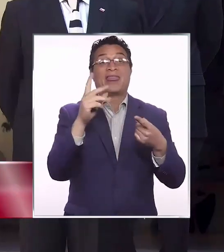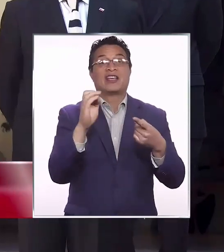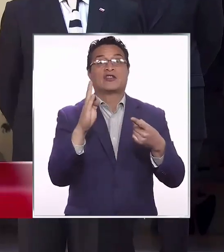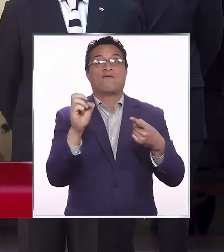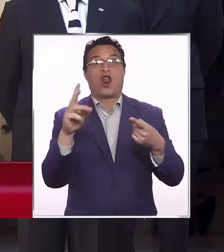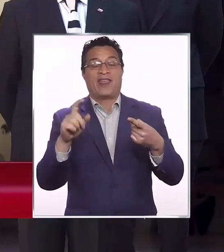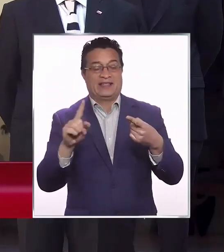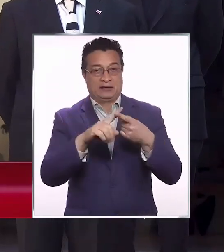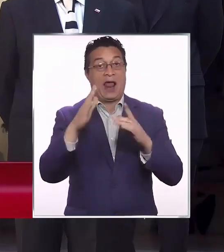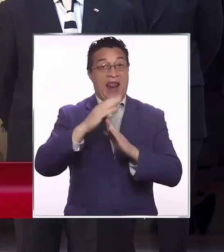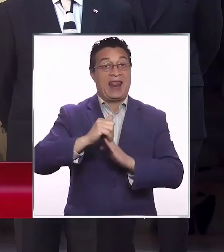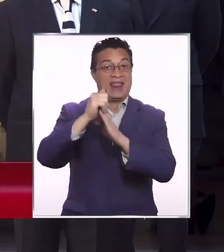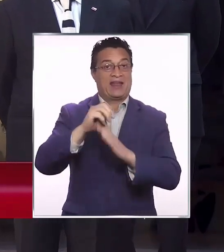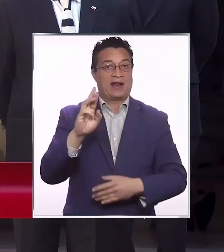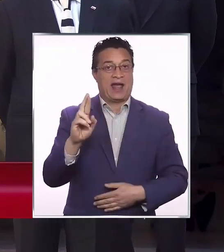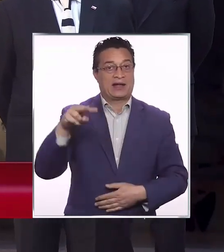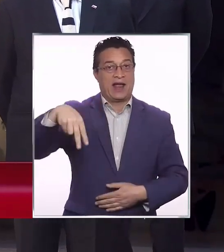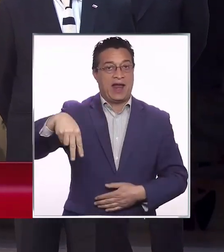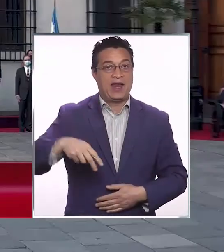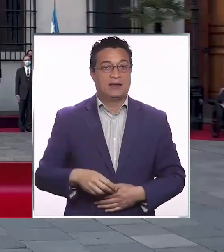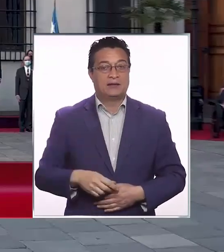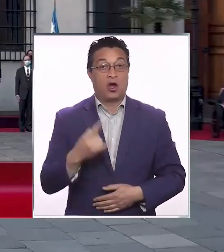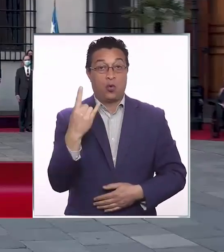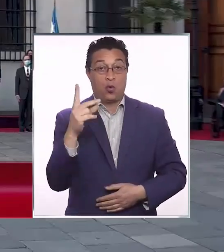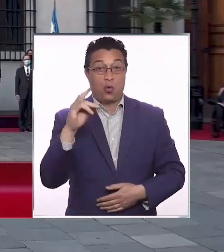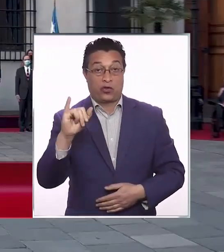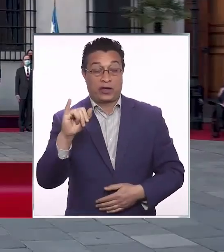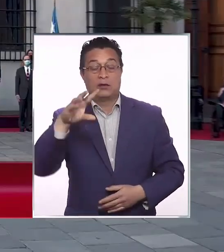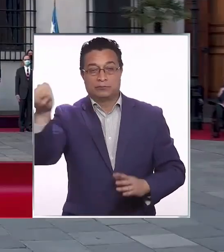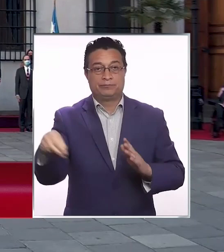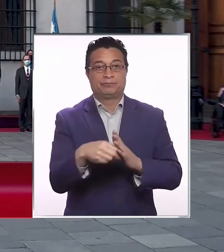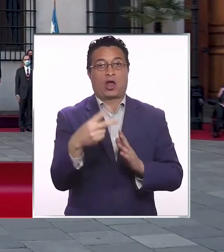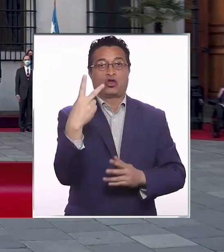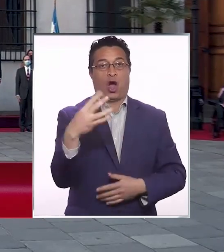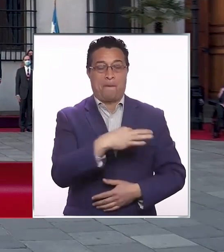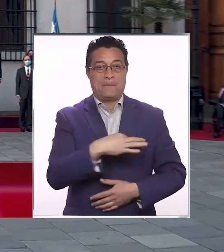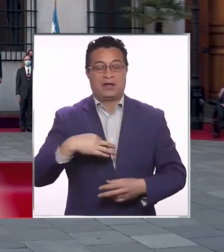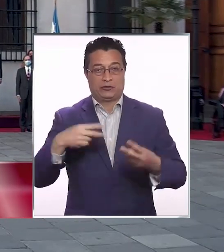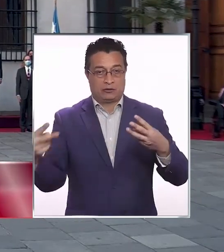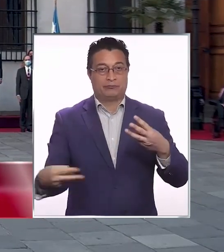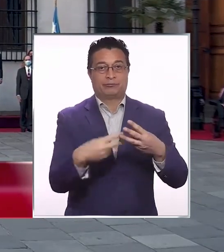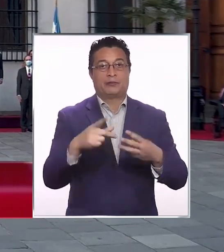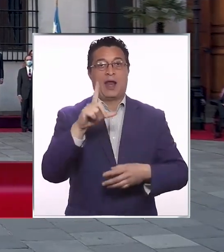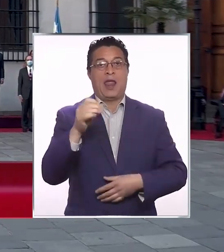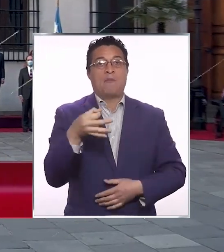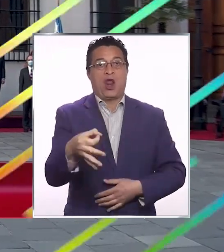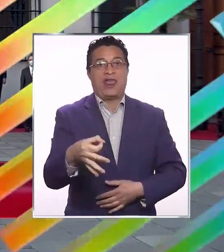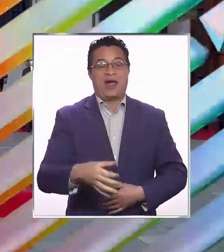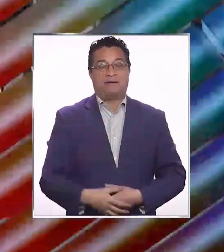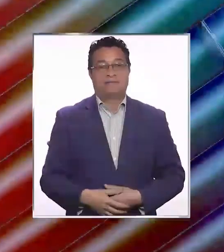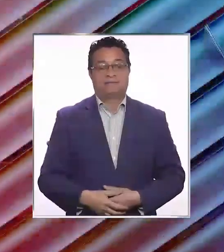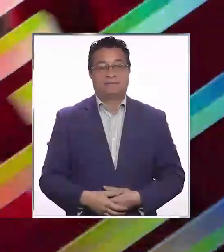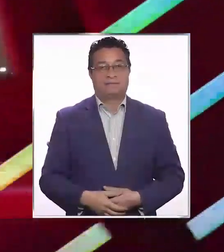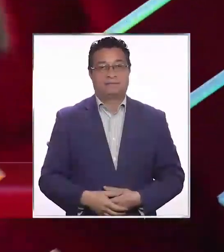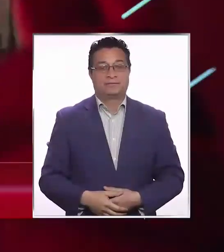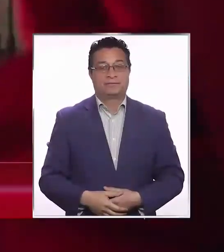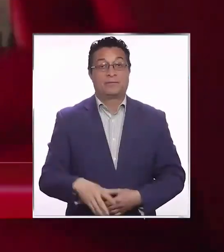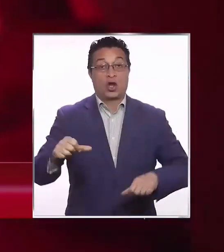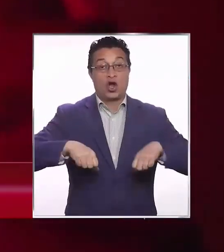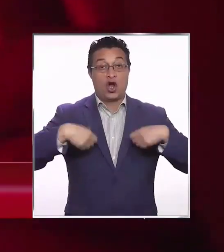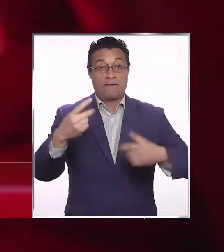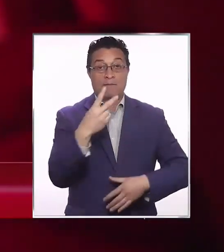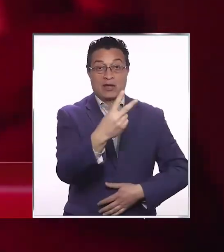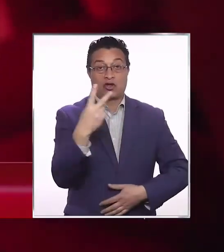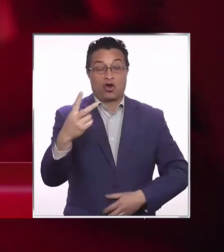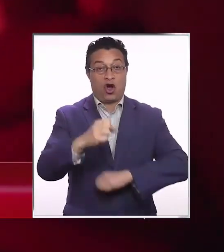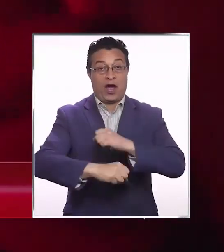a Mario Desbordes, el líder de Renovación Nacional. La UDI instaló a 2 ministros en La Moneda.